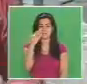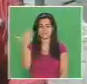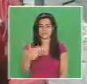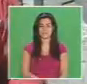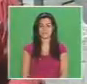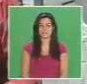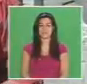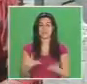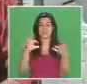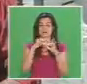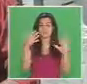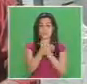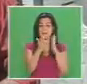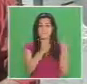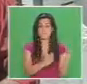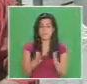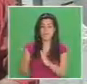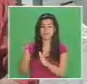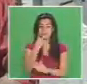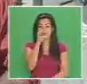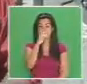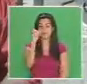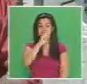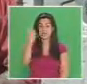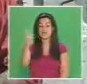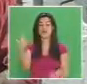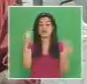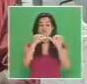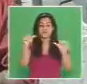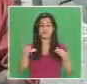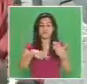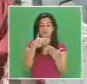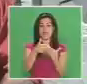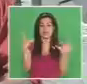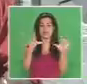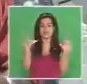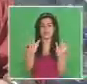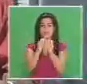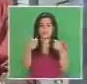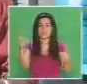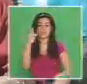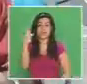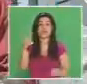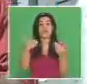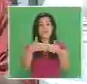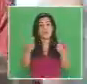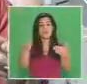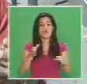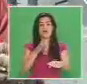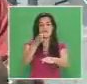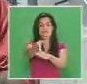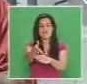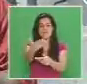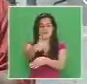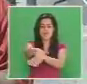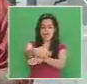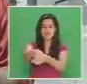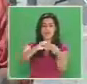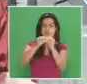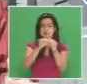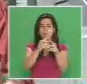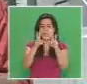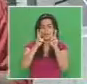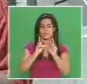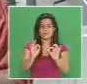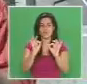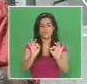En el marco del Plan Caracas Bicentenaria, el Sistema Nacional de Medios Públicos ha salido a las calles a hacer recuperaciones de brocales, de aceras, de frentes, de fachadas, de viviendas. Y en